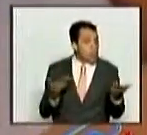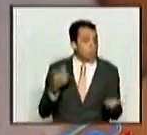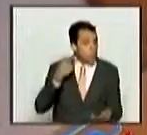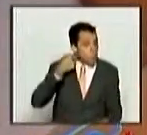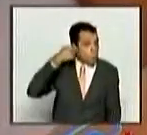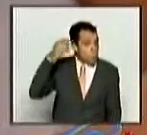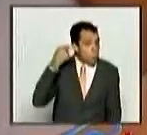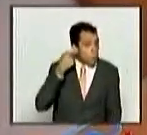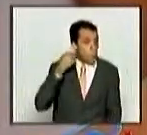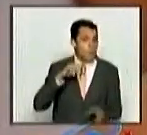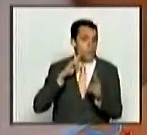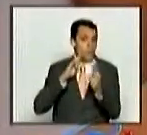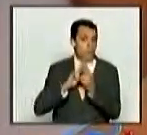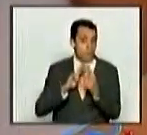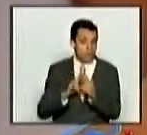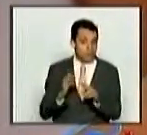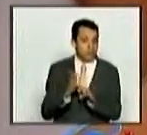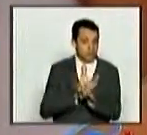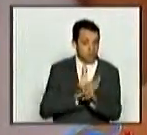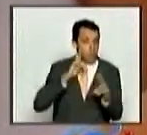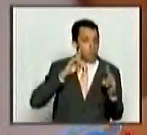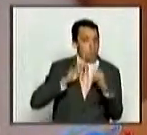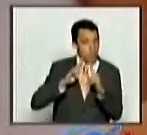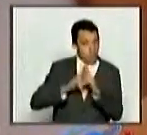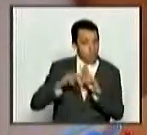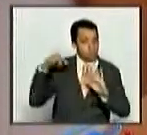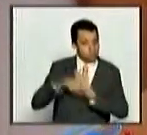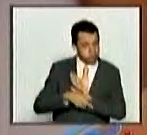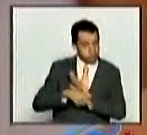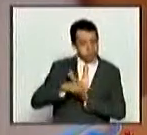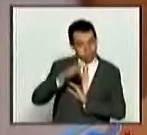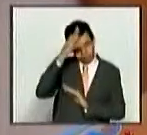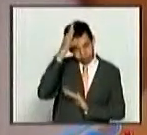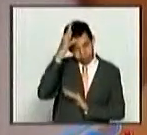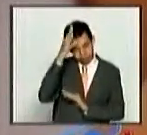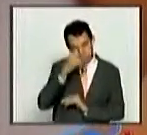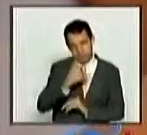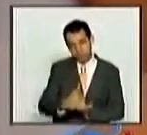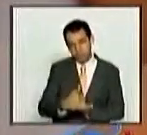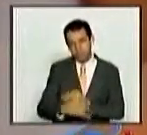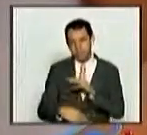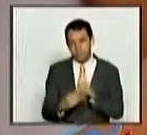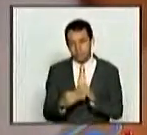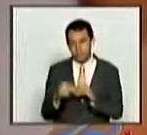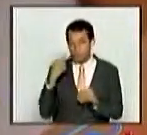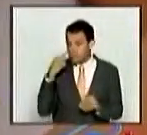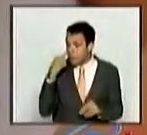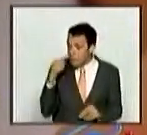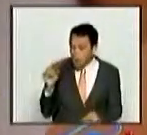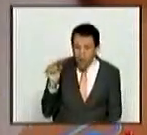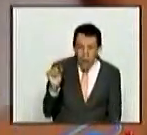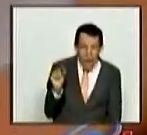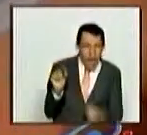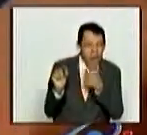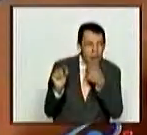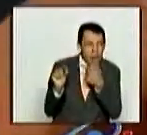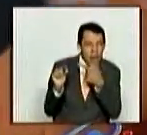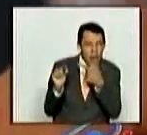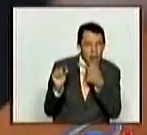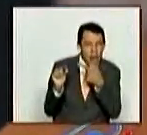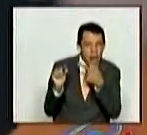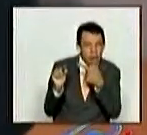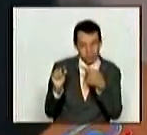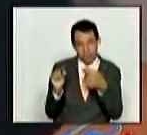parte de la auriculoterapia, la auriculomedicina. Tal vez no quede en pantalla, pero